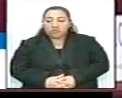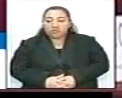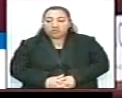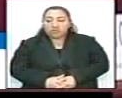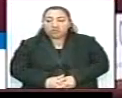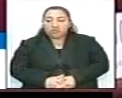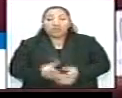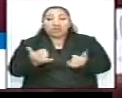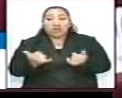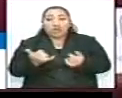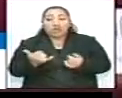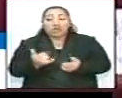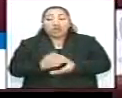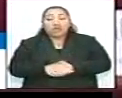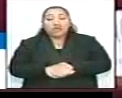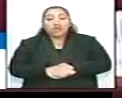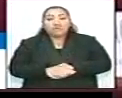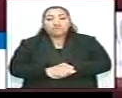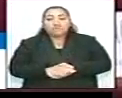Actualmente, seguramente quienes